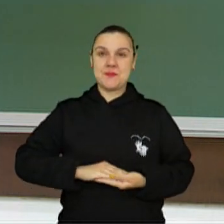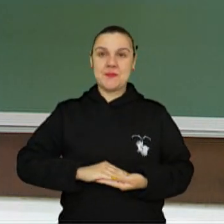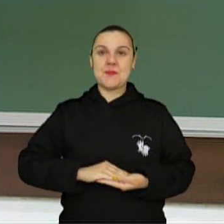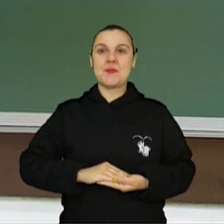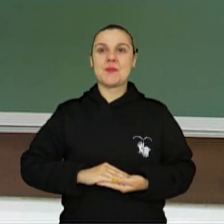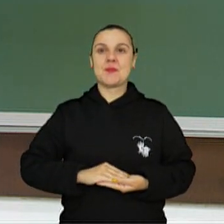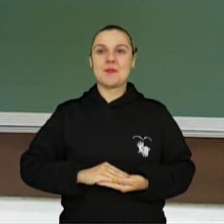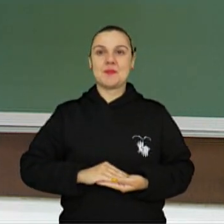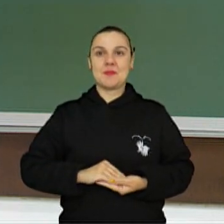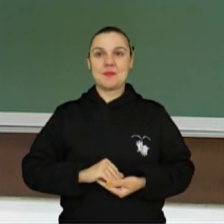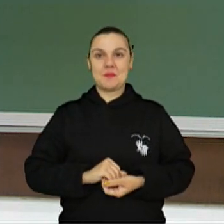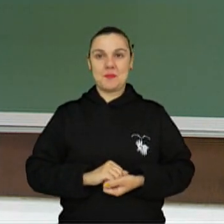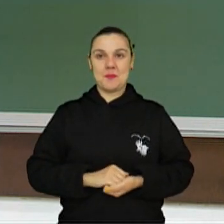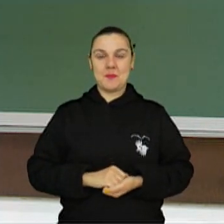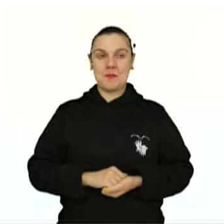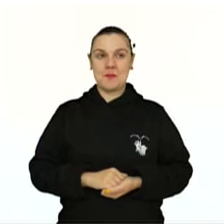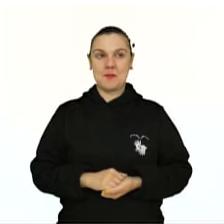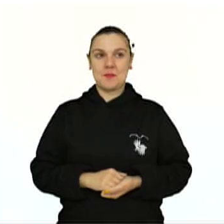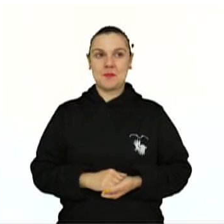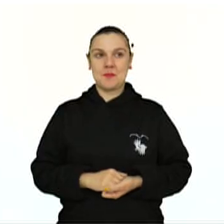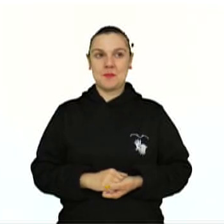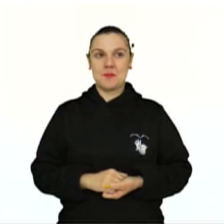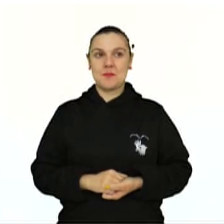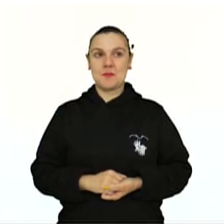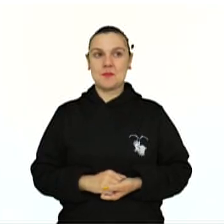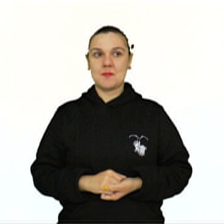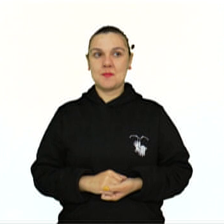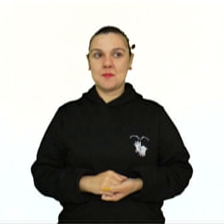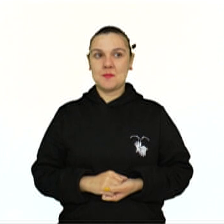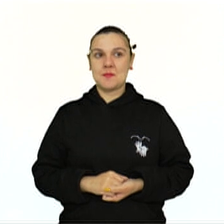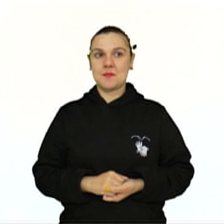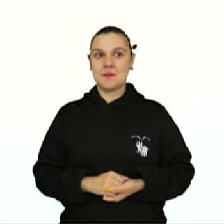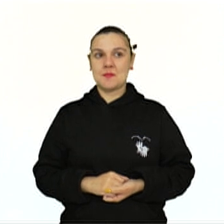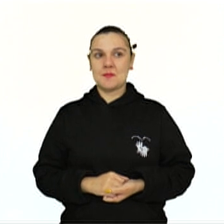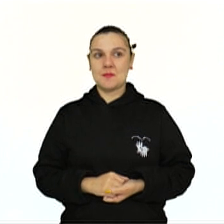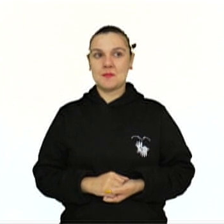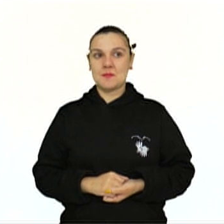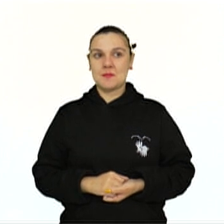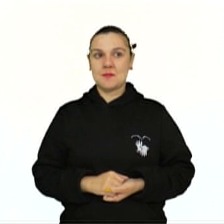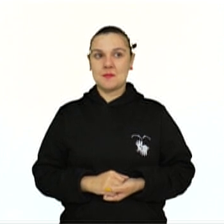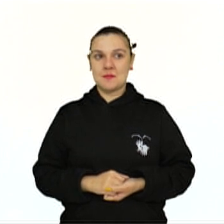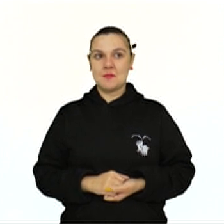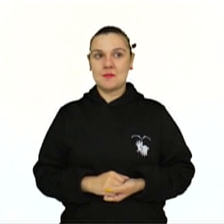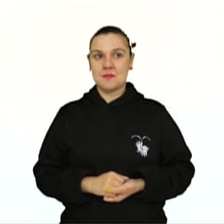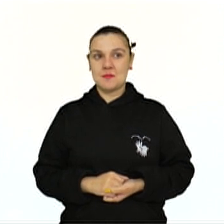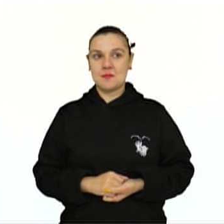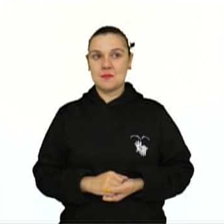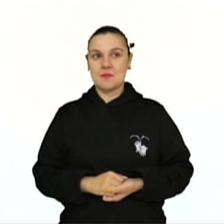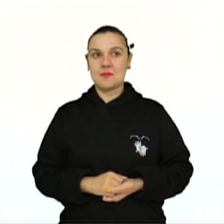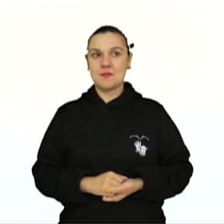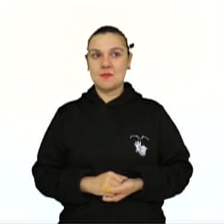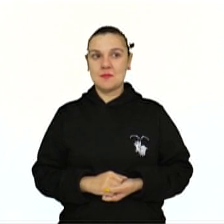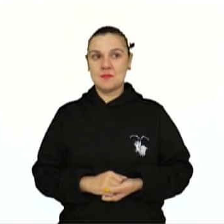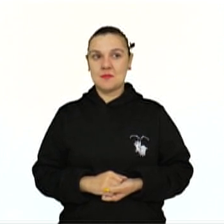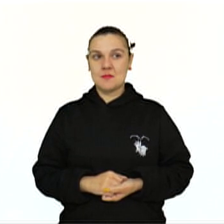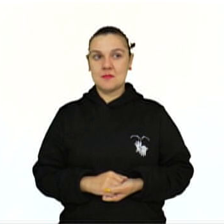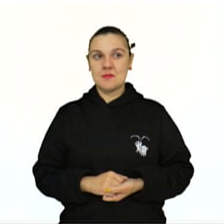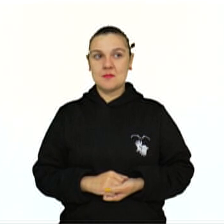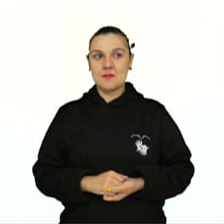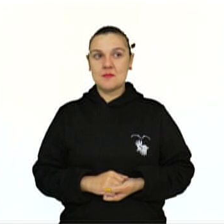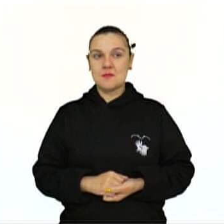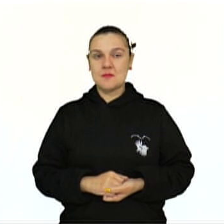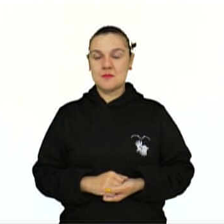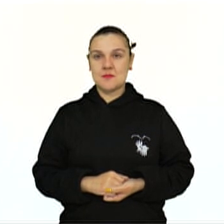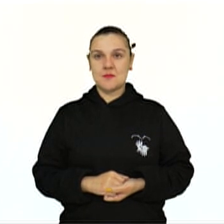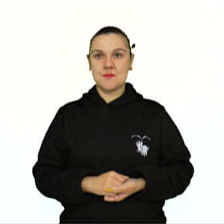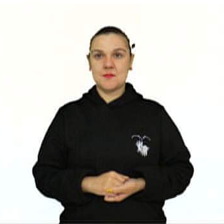género folleto y también expresiones y cuestiones relacionadas ahí a los hábitos saludables. Y